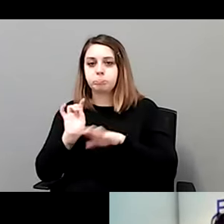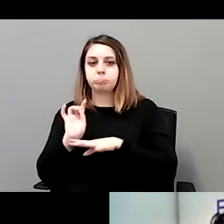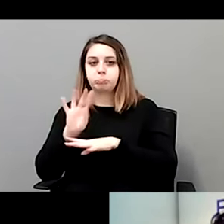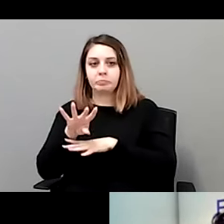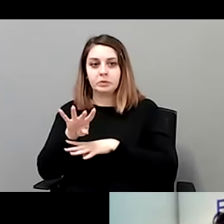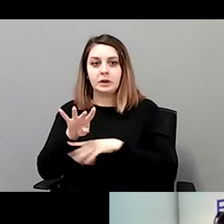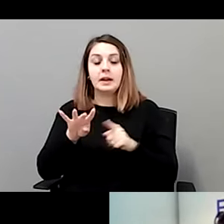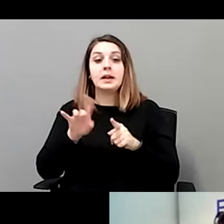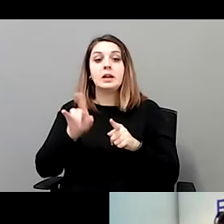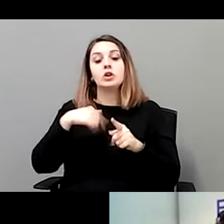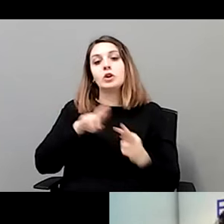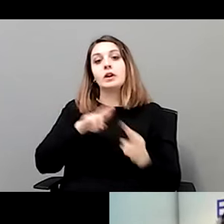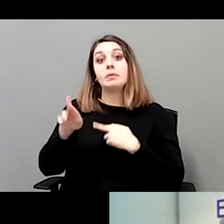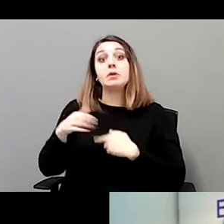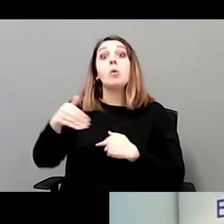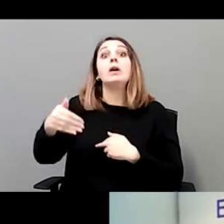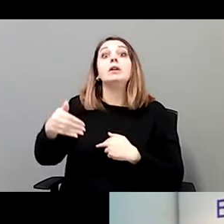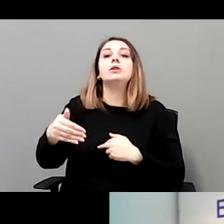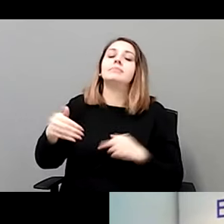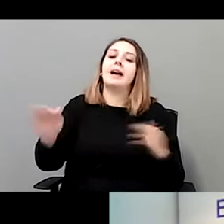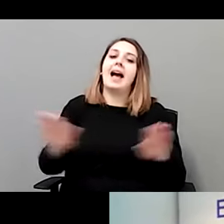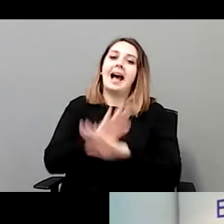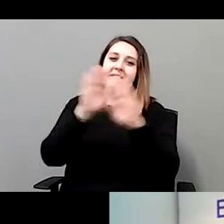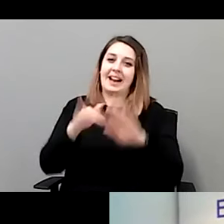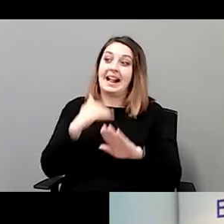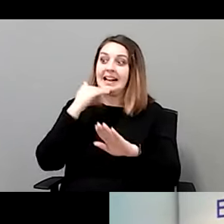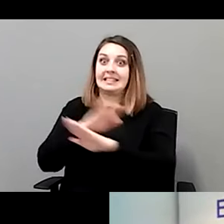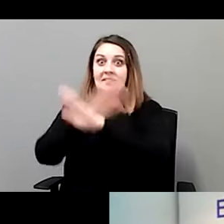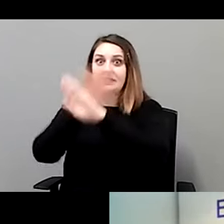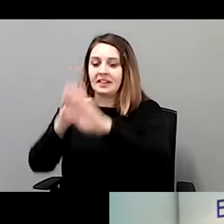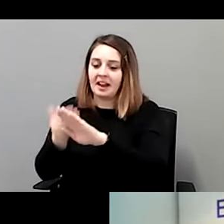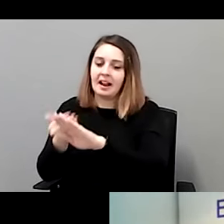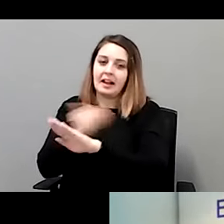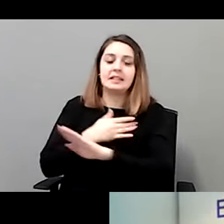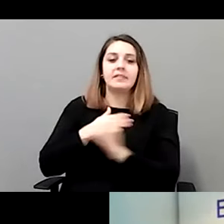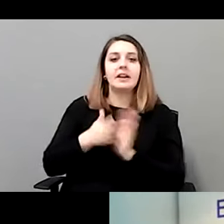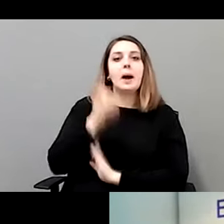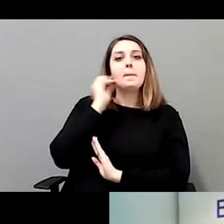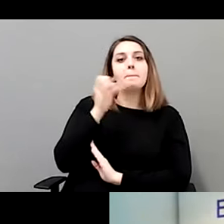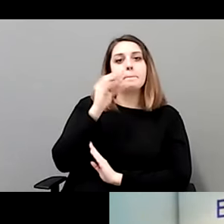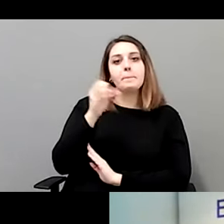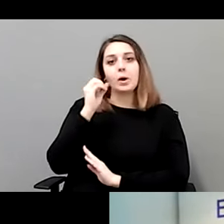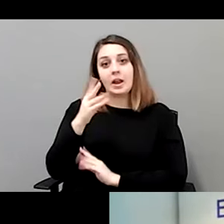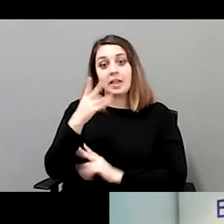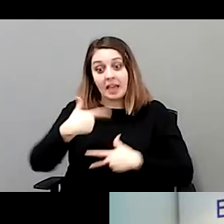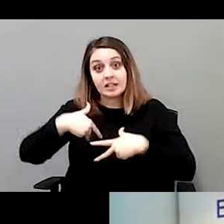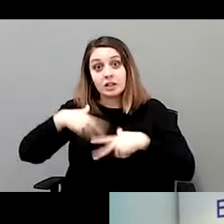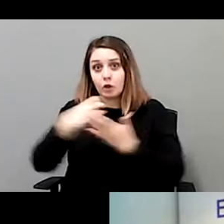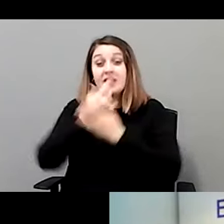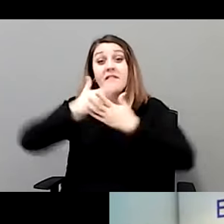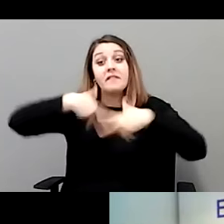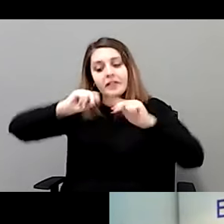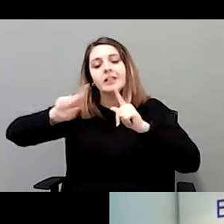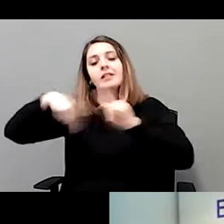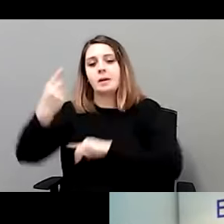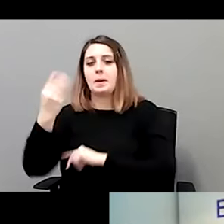daremos respuesta. ¿Cuándo? Al final, ¿vale? Vamos a hacer todas las ponencias seguidas y el turno de preguntas va a ser al final.